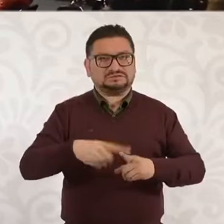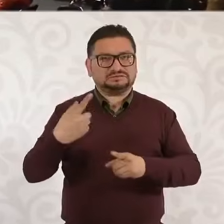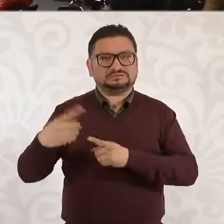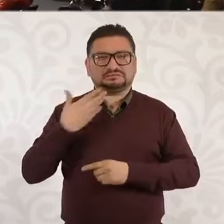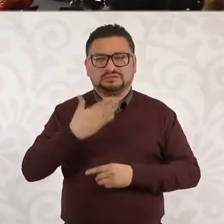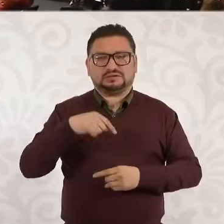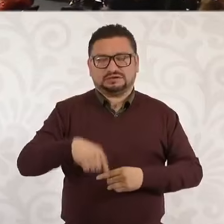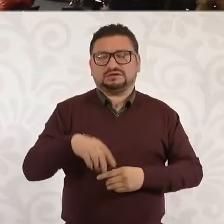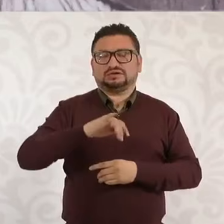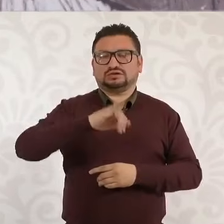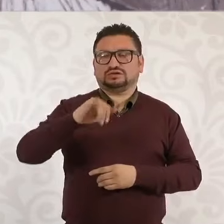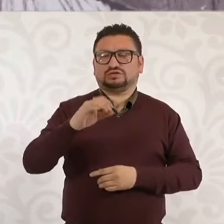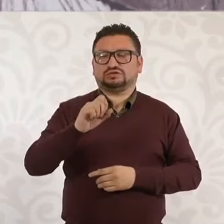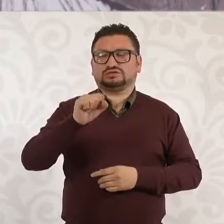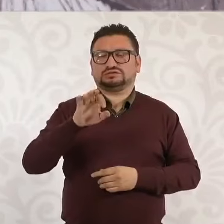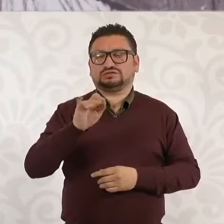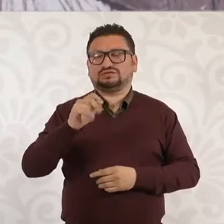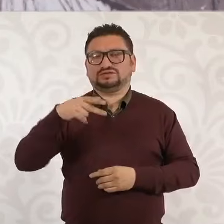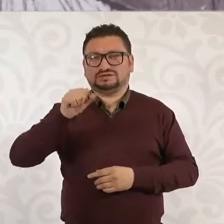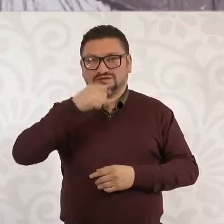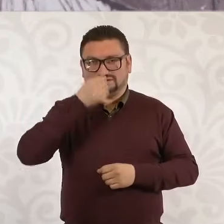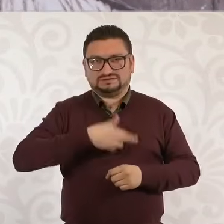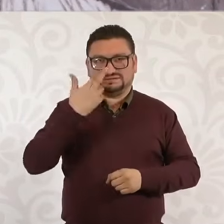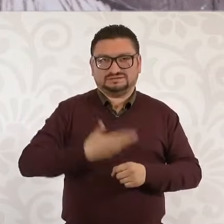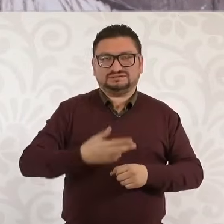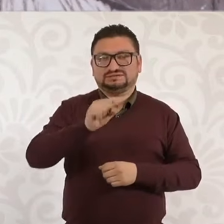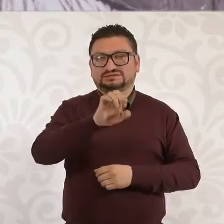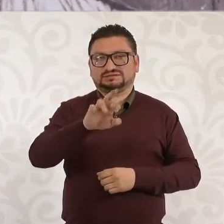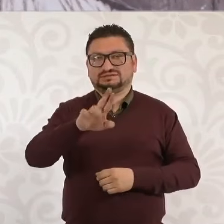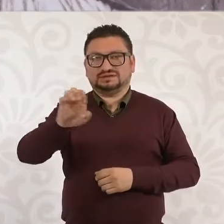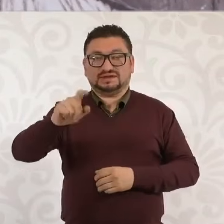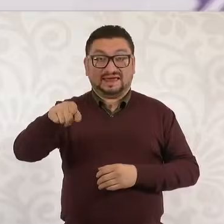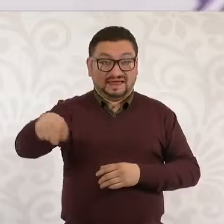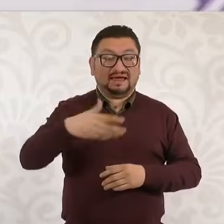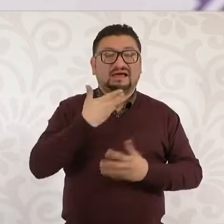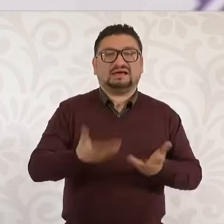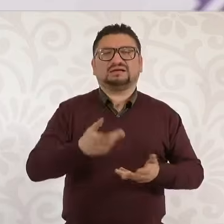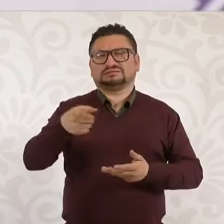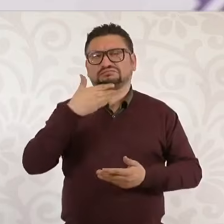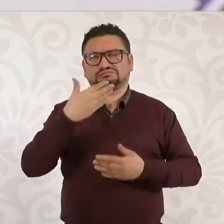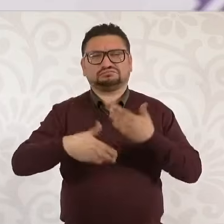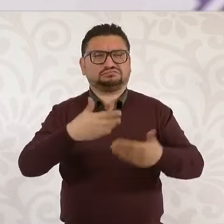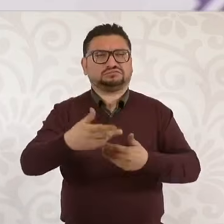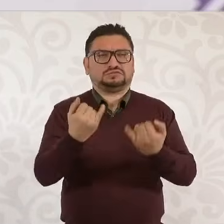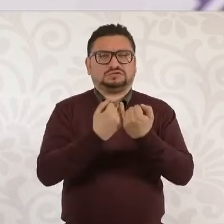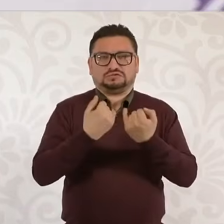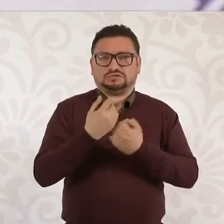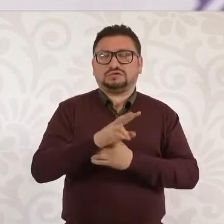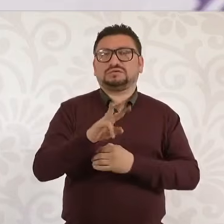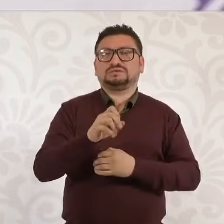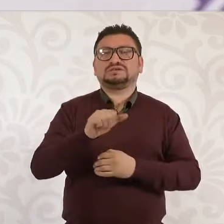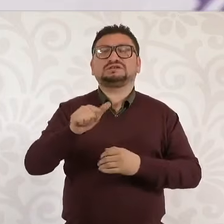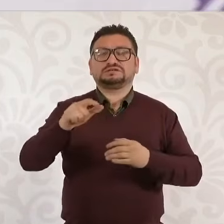emprendido Josefina con la Secretaría de Relaciones Exteriores para, al mismo tiempo que hay control con las visas, se